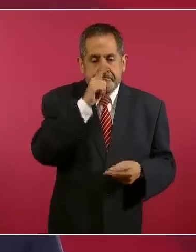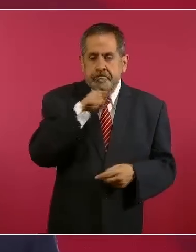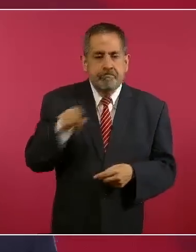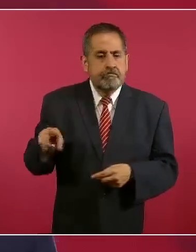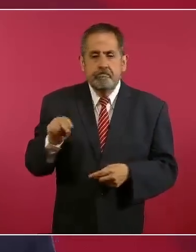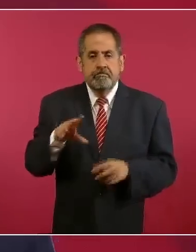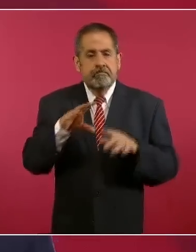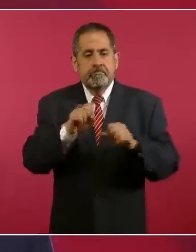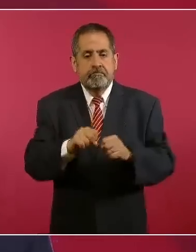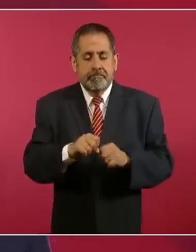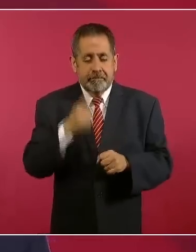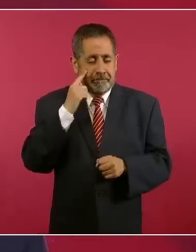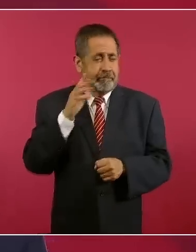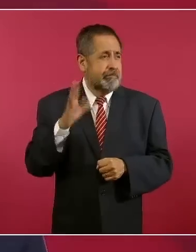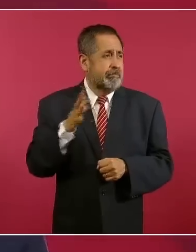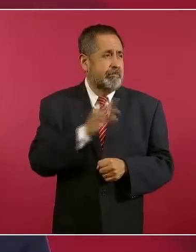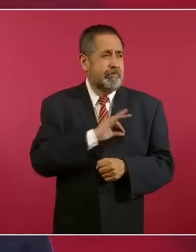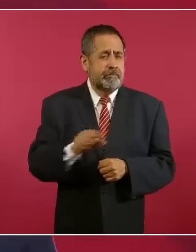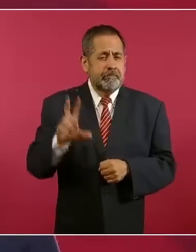Casi 30 años.